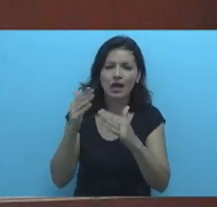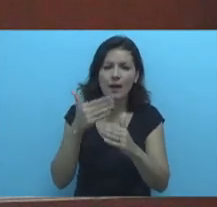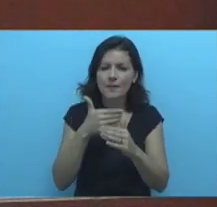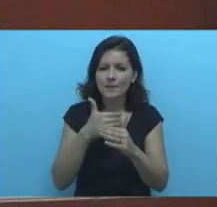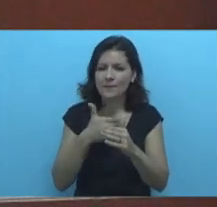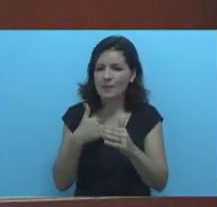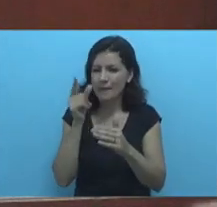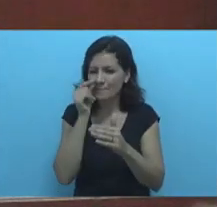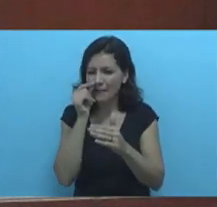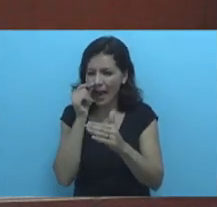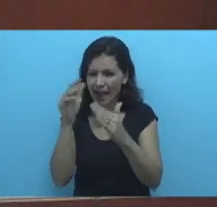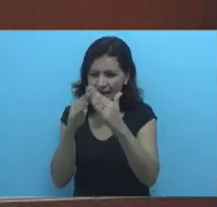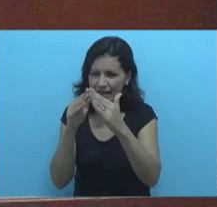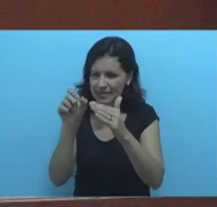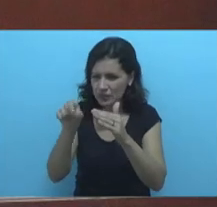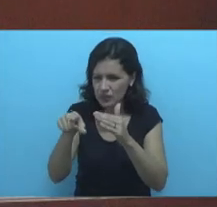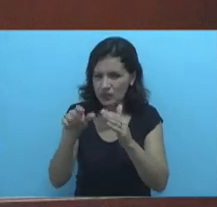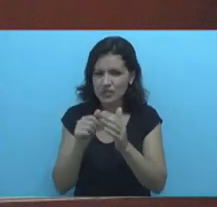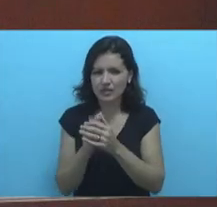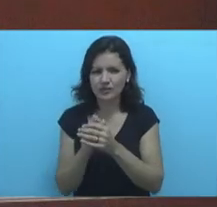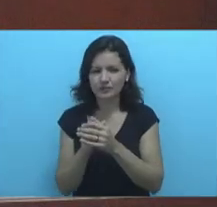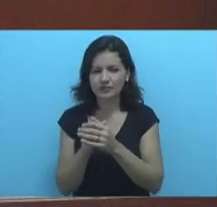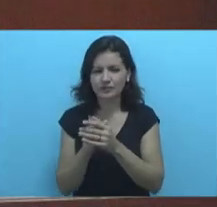donde baja Avenida Pellegrini en Rosario,